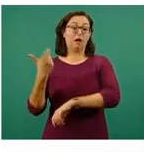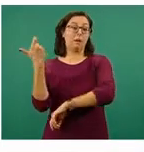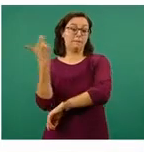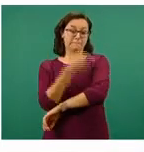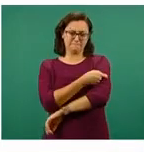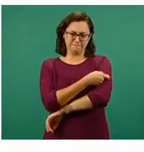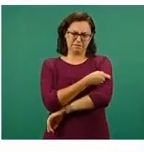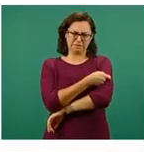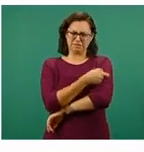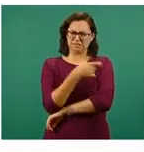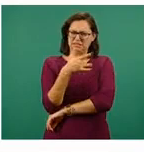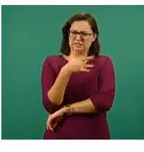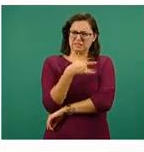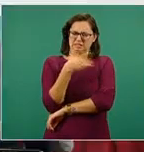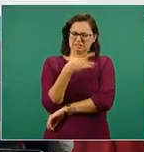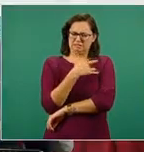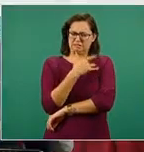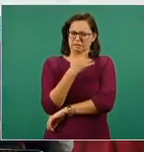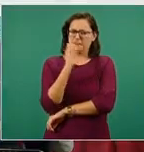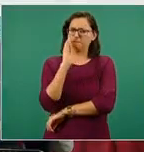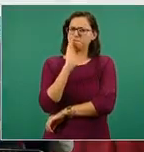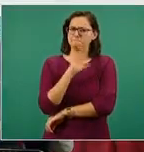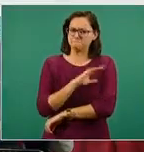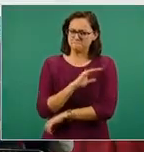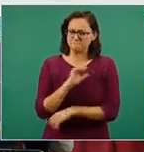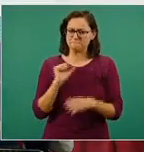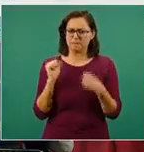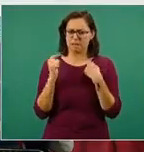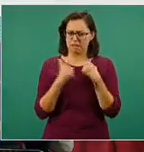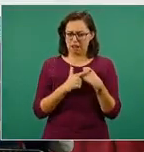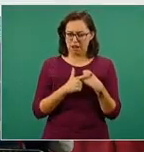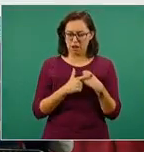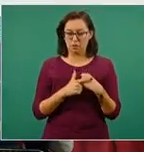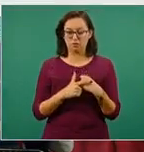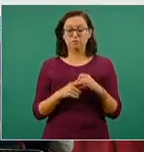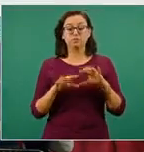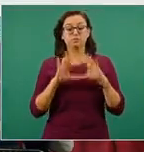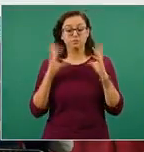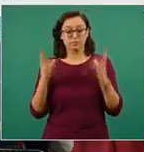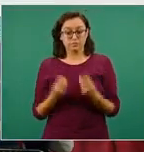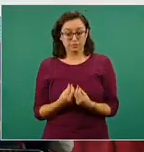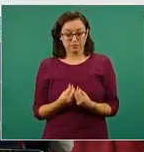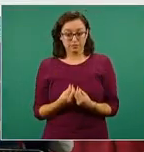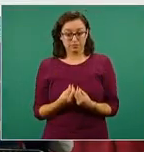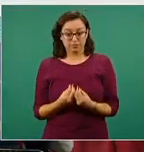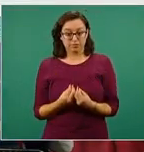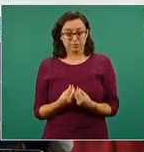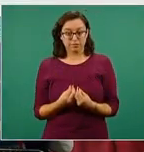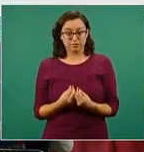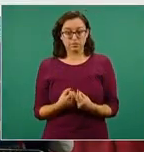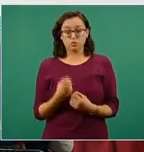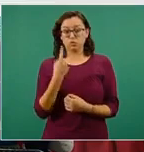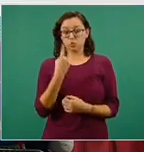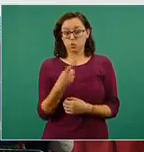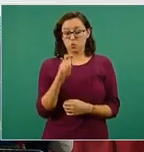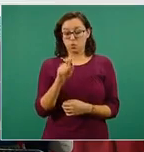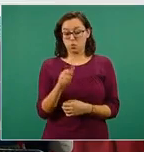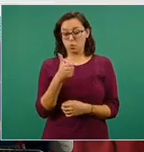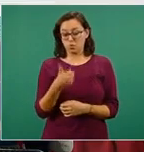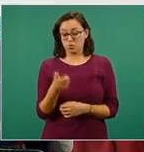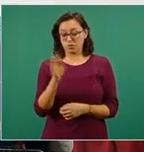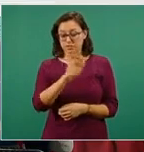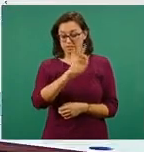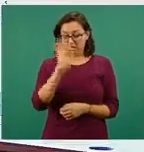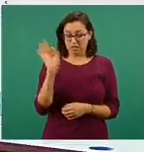haber recibido una vacuna tienen alguna sintomatología. De todas estas, apenas el 1.6%,